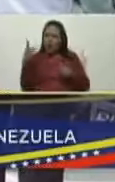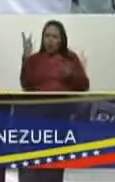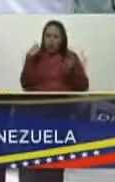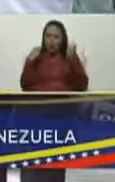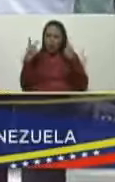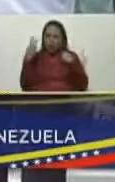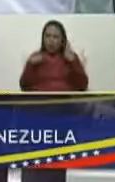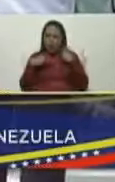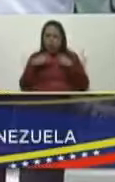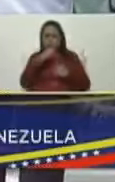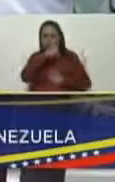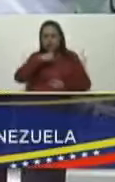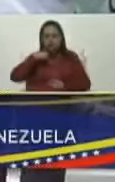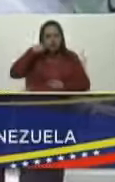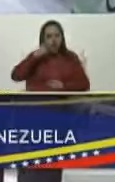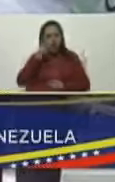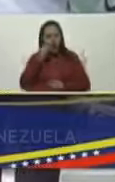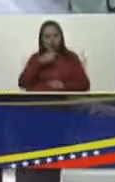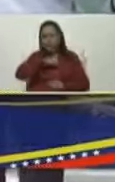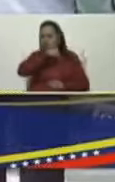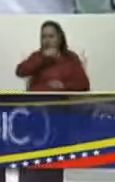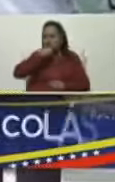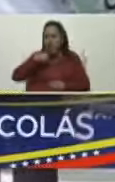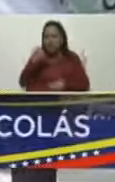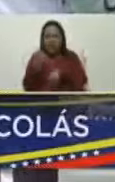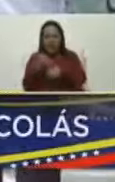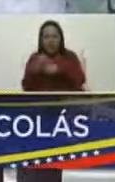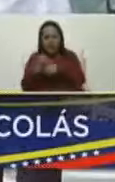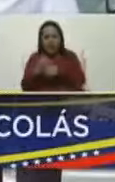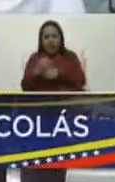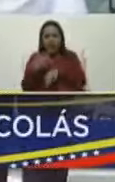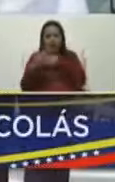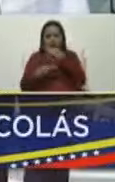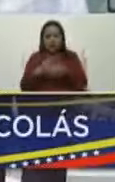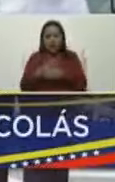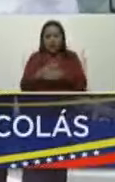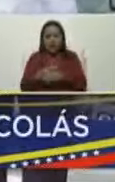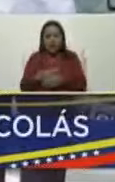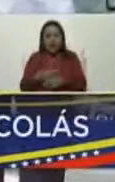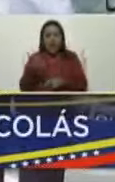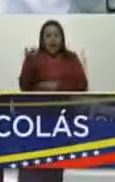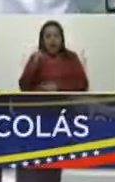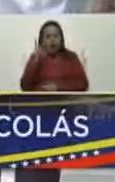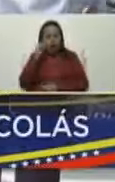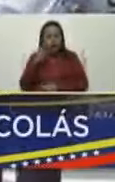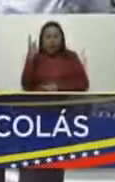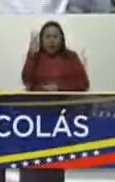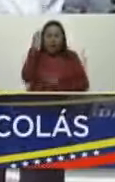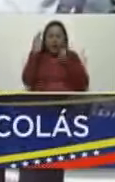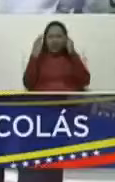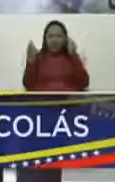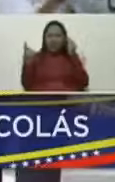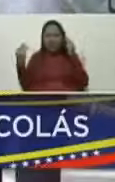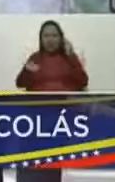y se acerca el barbero. Estaba trabajando. Dejó con medio corte ahí al cliente.